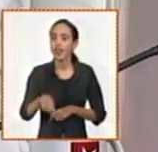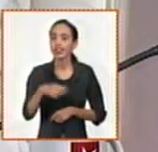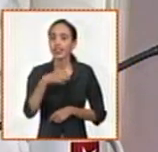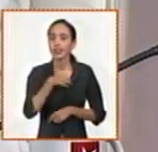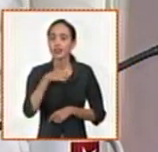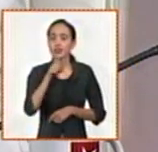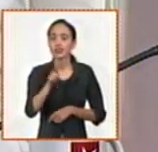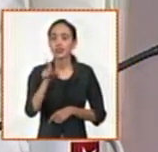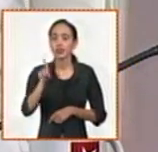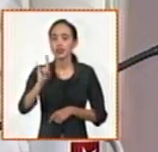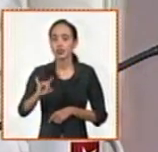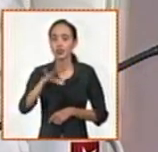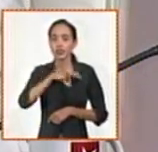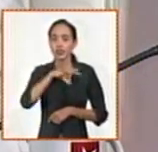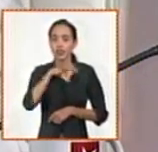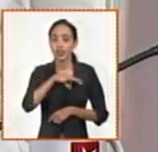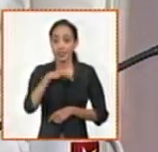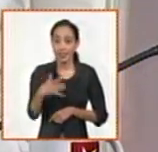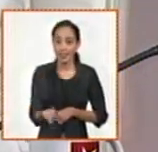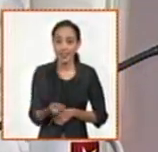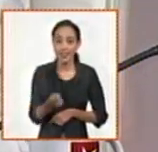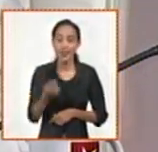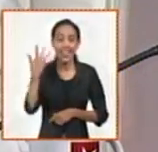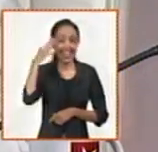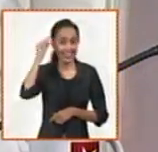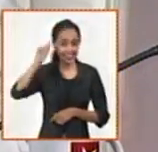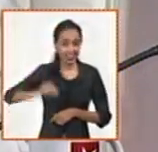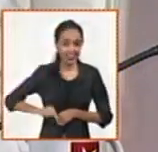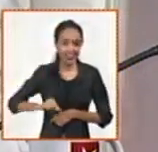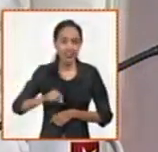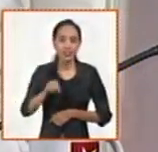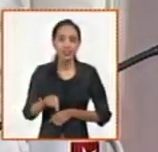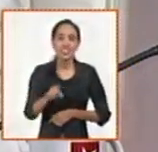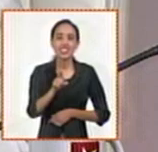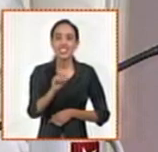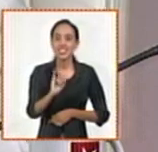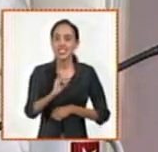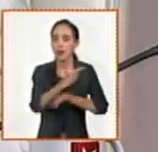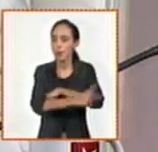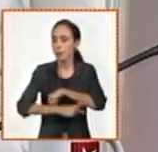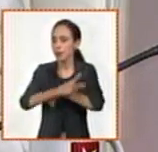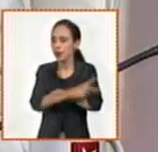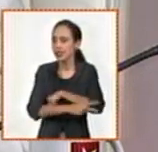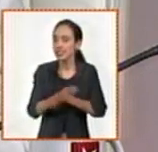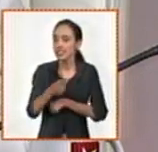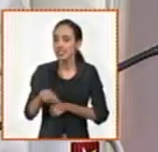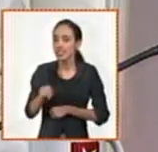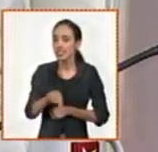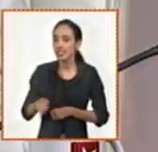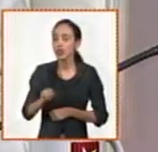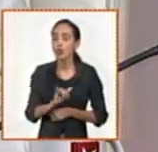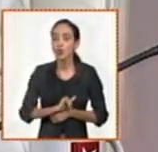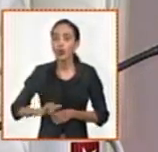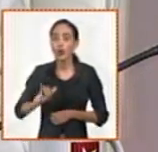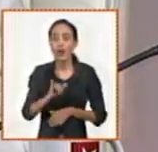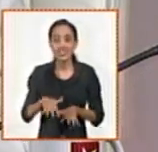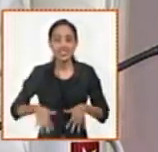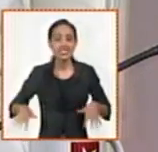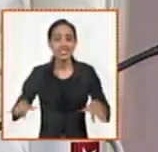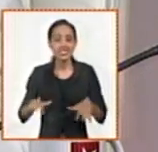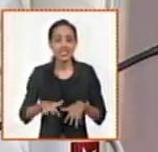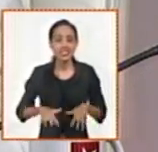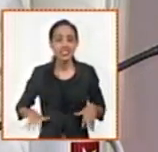tenemos 119 delegados extranjeros de 16 países, lo cual también en el